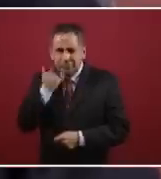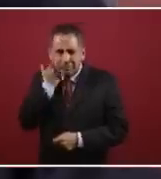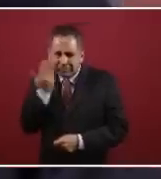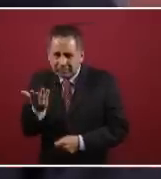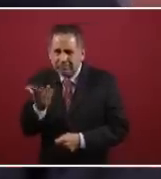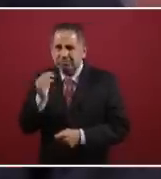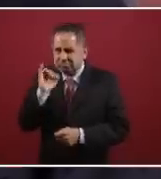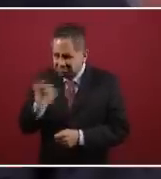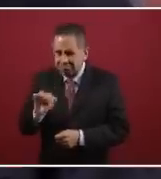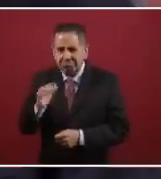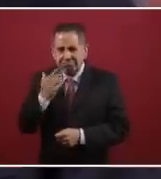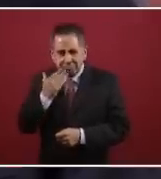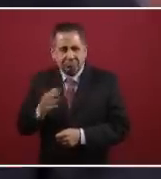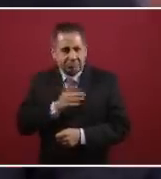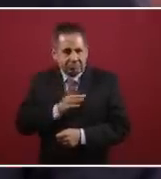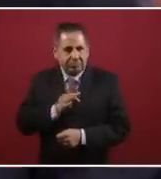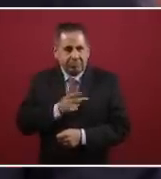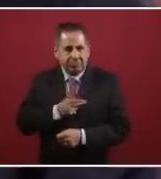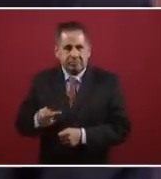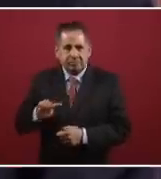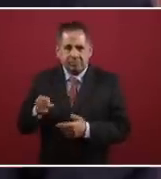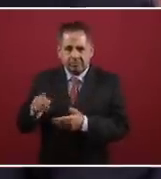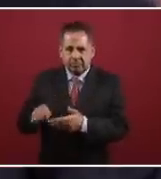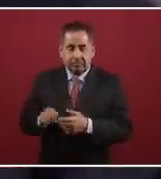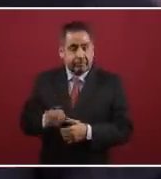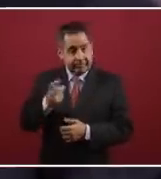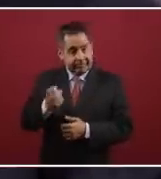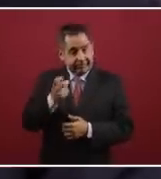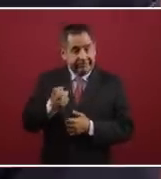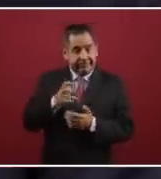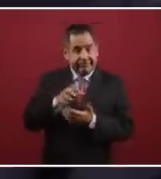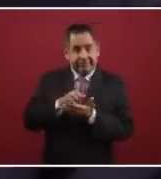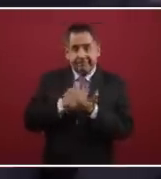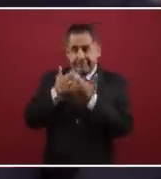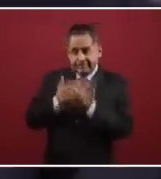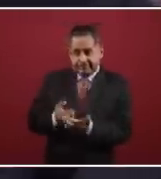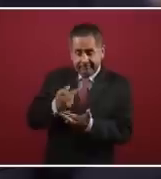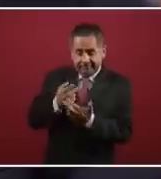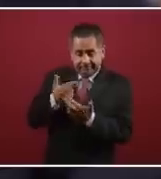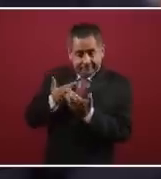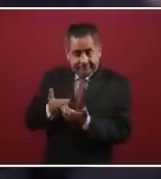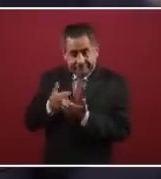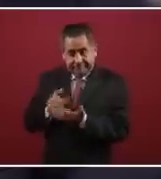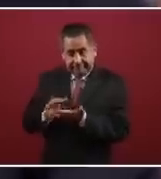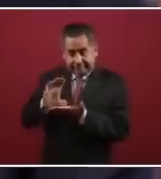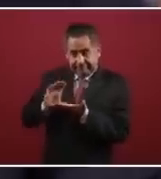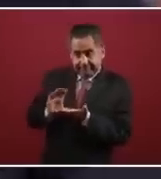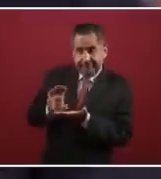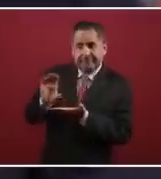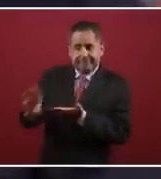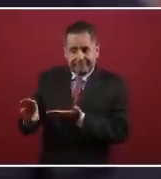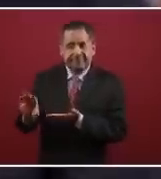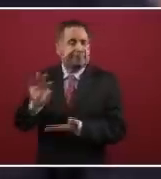pobres. Esa austeridad es lo que permite que